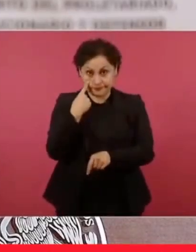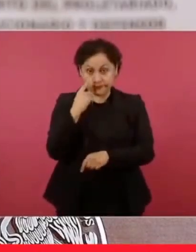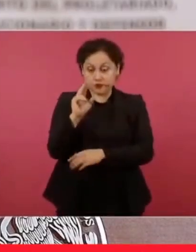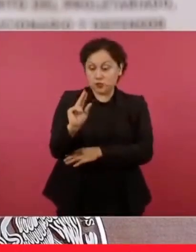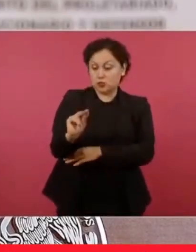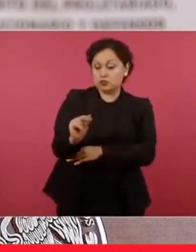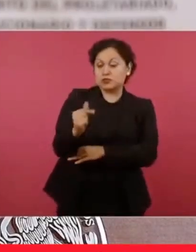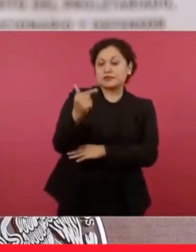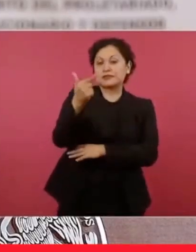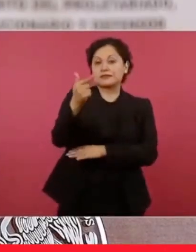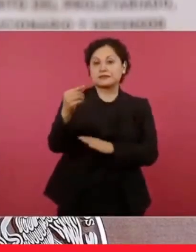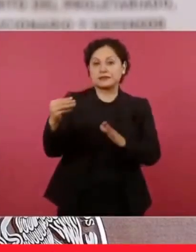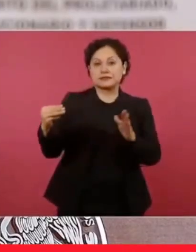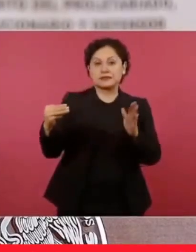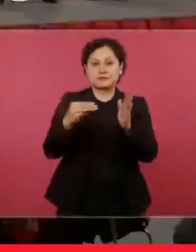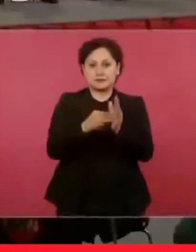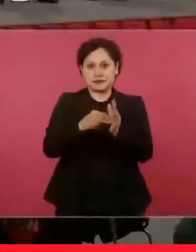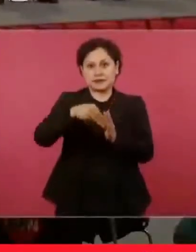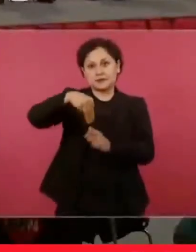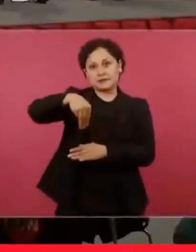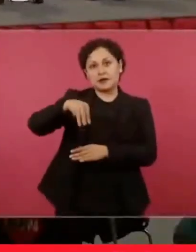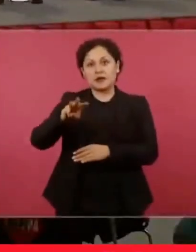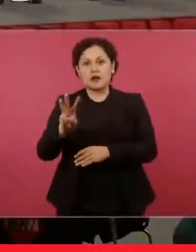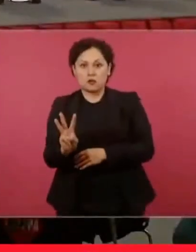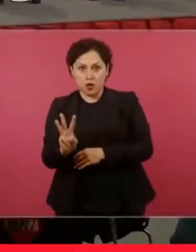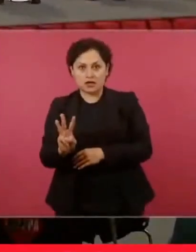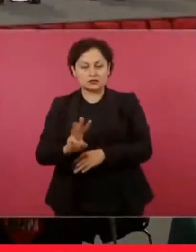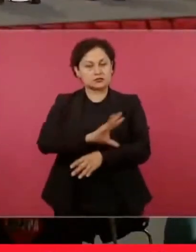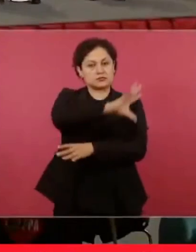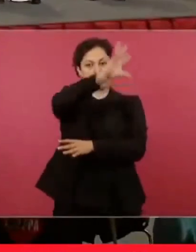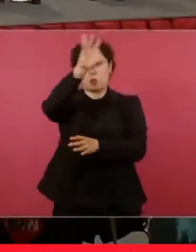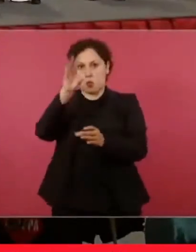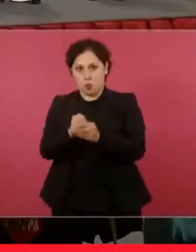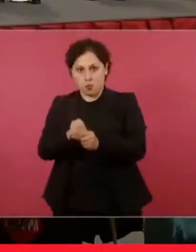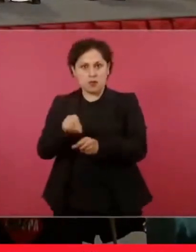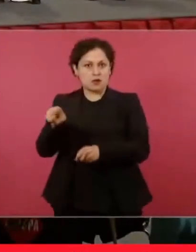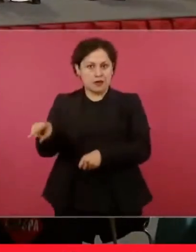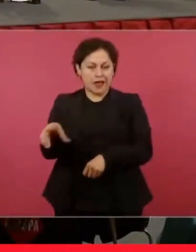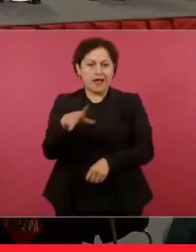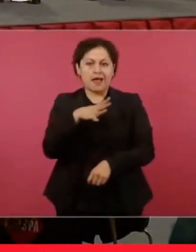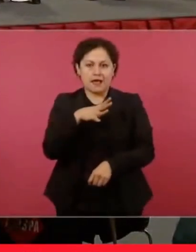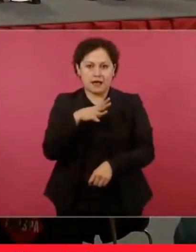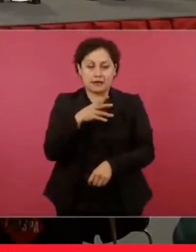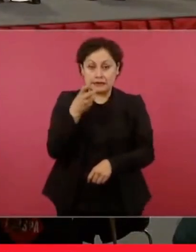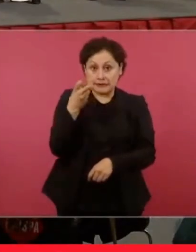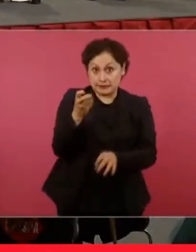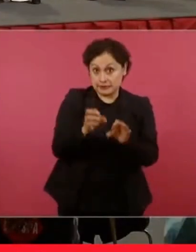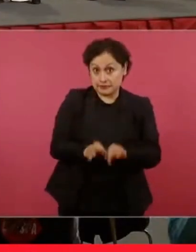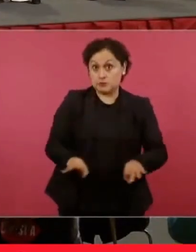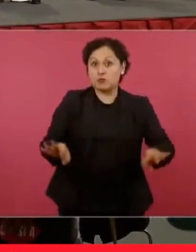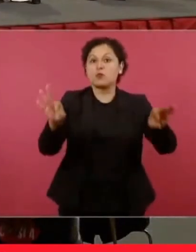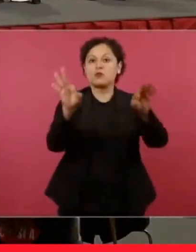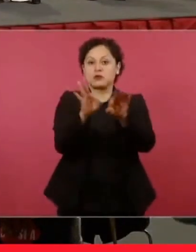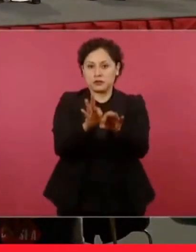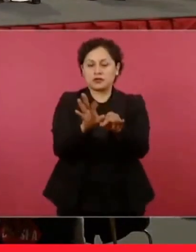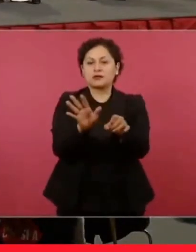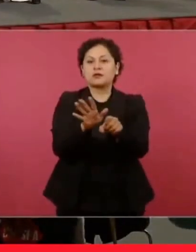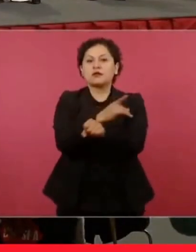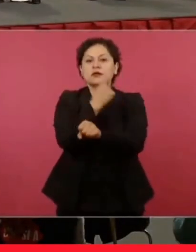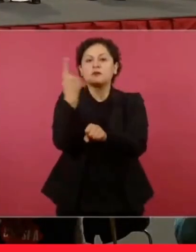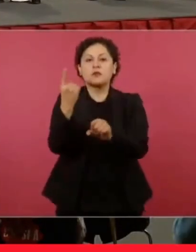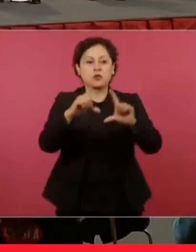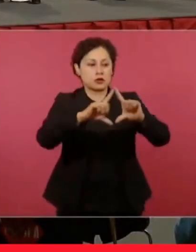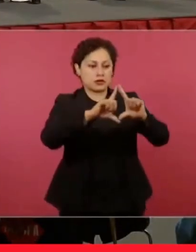87,000 megawatts de capacidad. Este número es muy importante porque la demanda pico que hemos tenido de